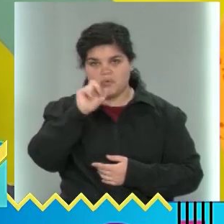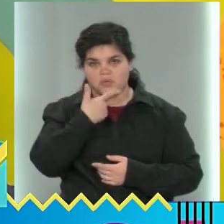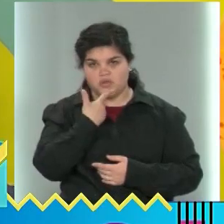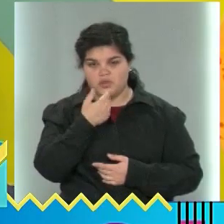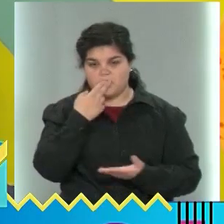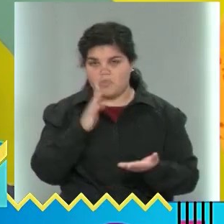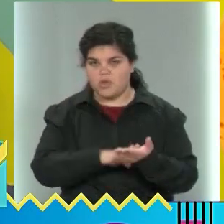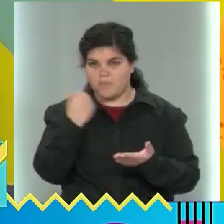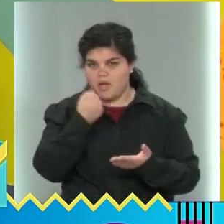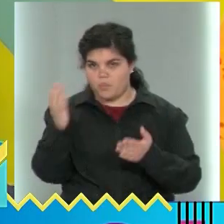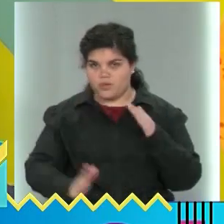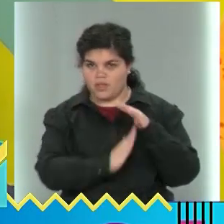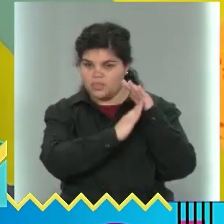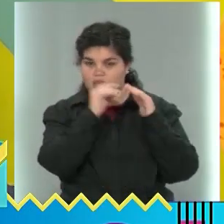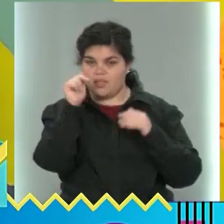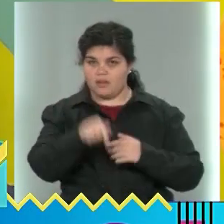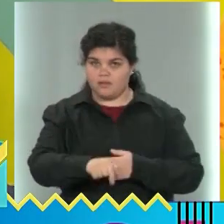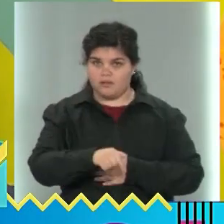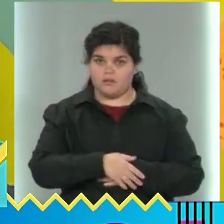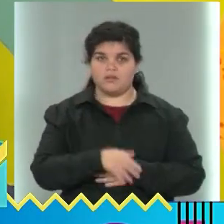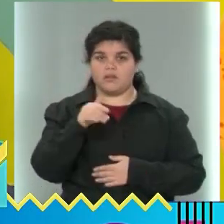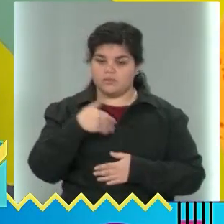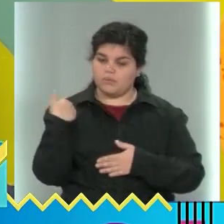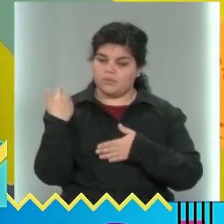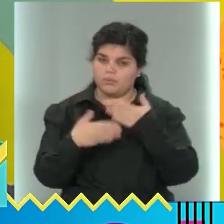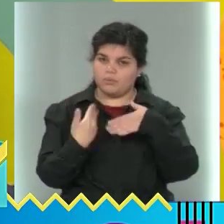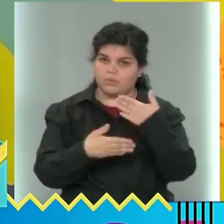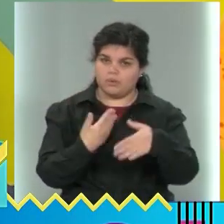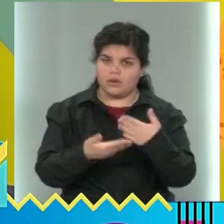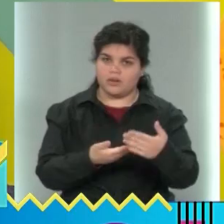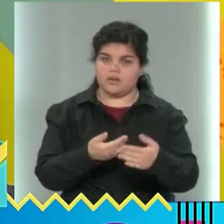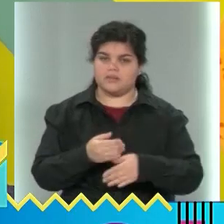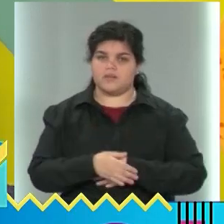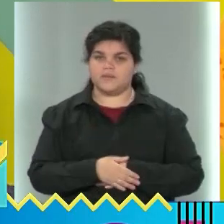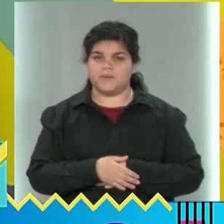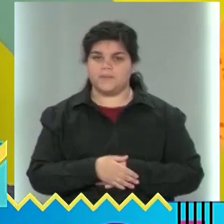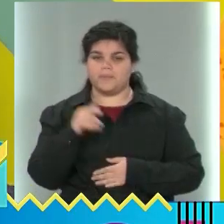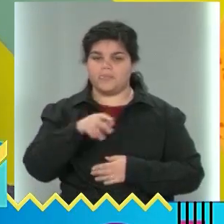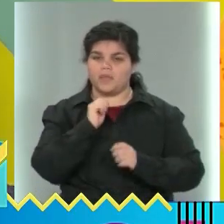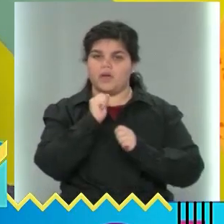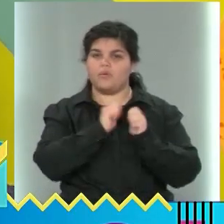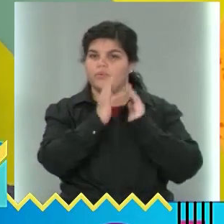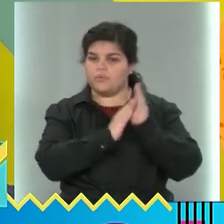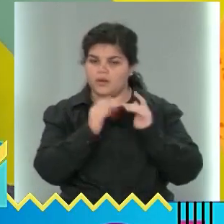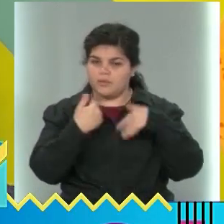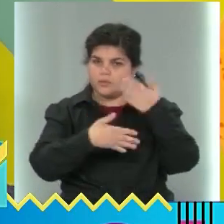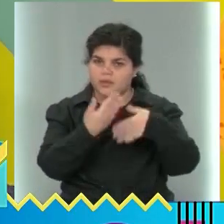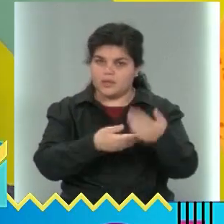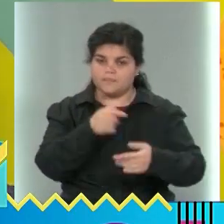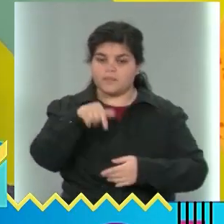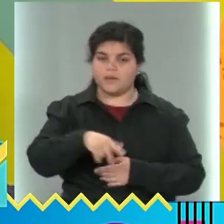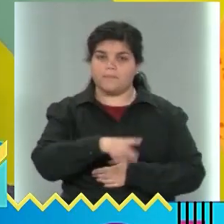se desarrolló y que se trabajó en pos de una industrialización. Fue la primera provincia